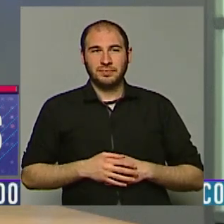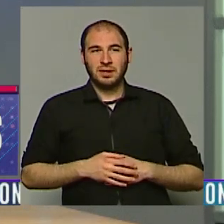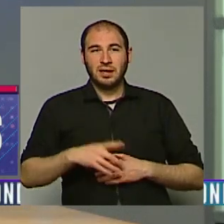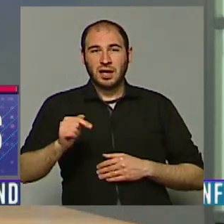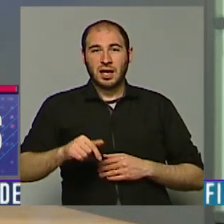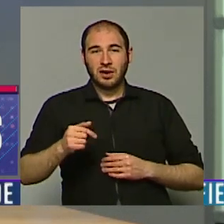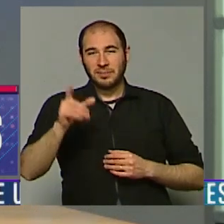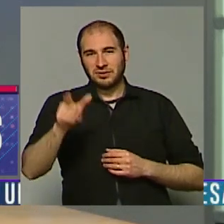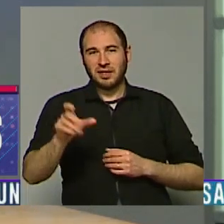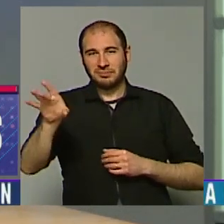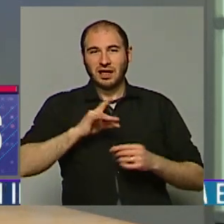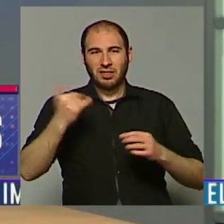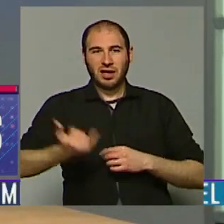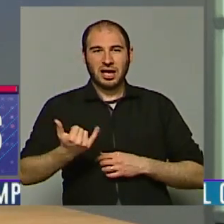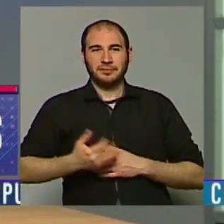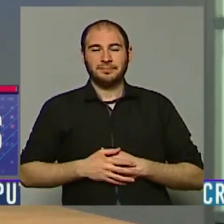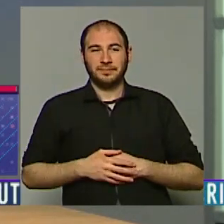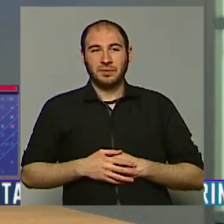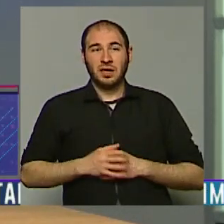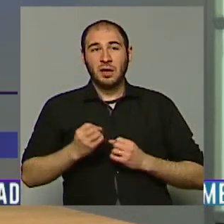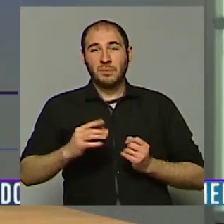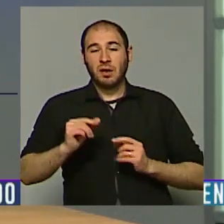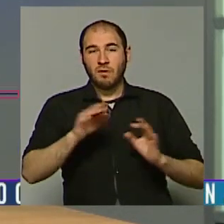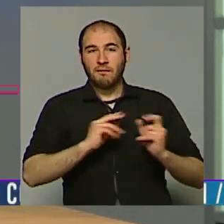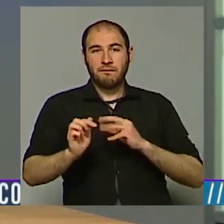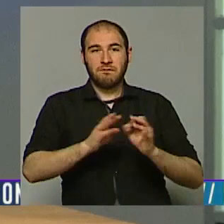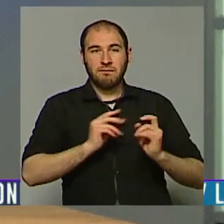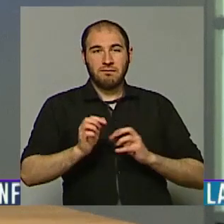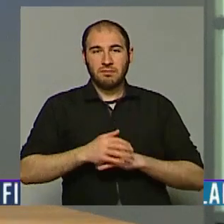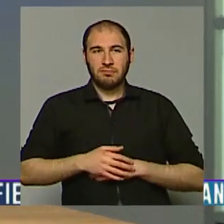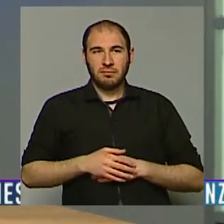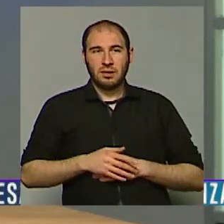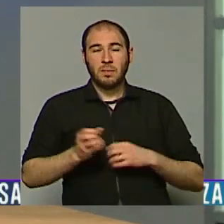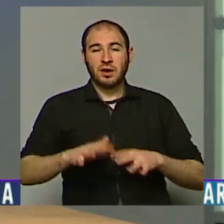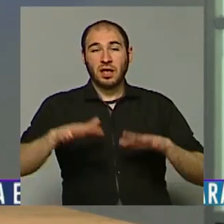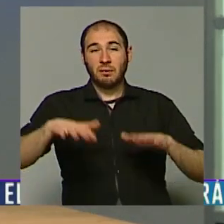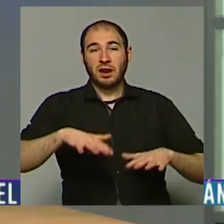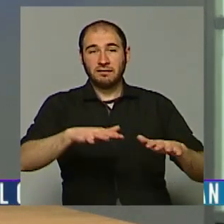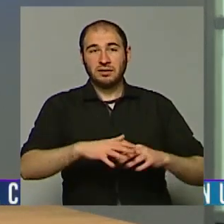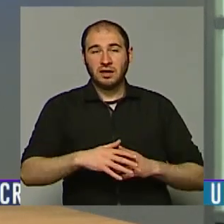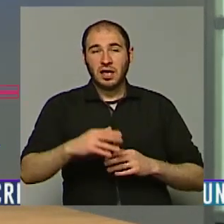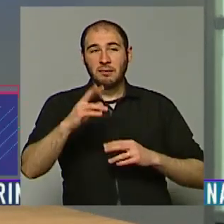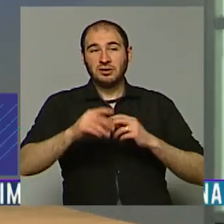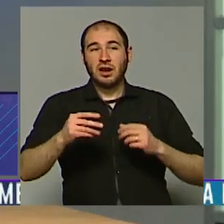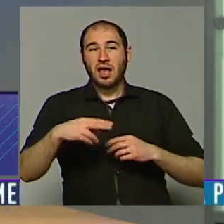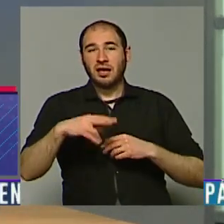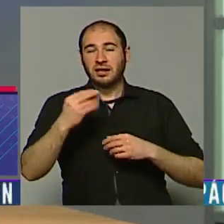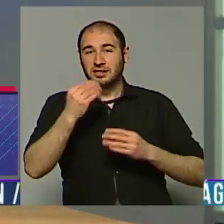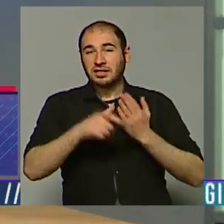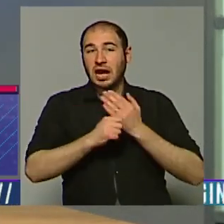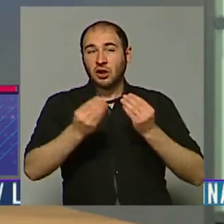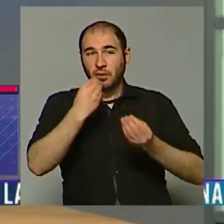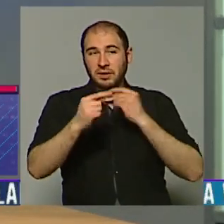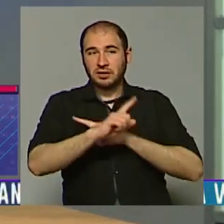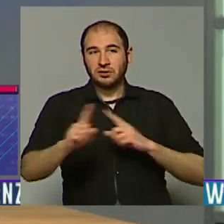Vamos ahora a hablar con un invitado que tenemos en el estudio, porque después de la polémica que se generó por la manifestación de veganos en la rural, por el